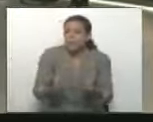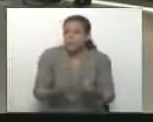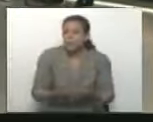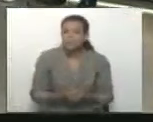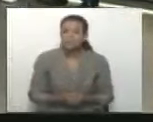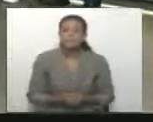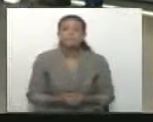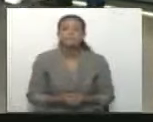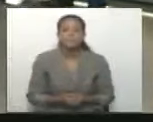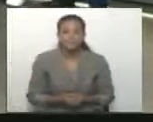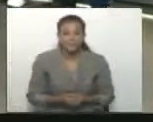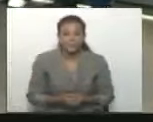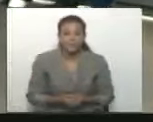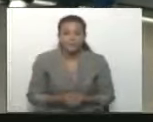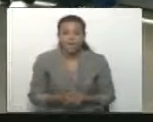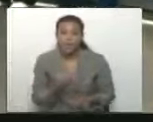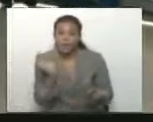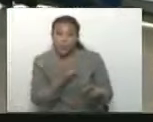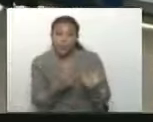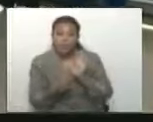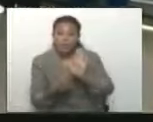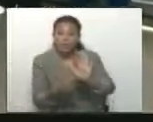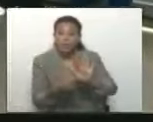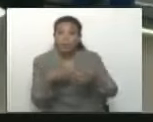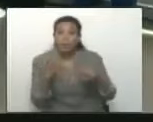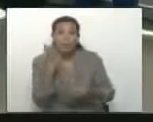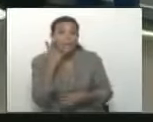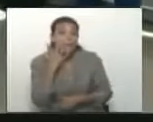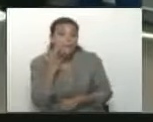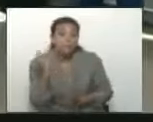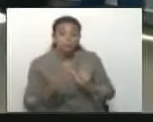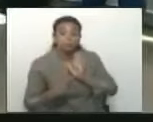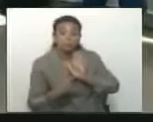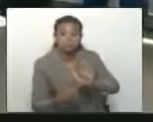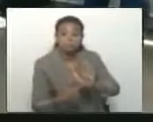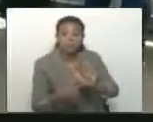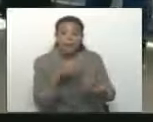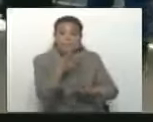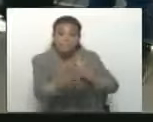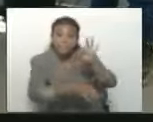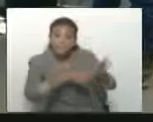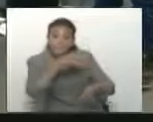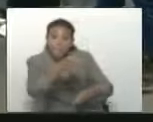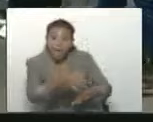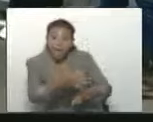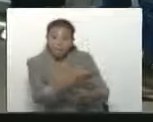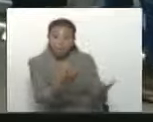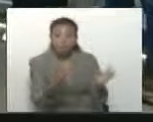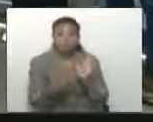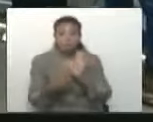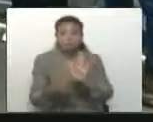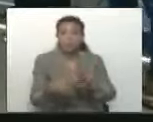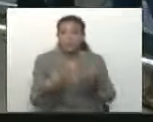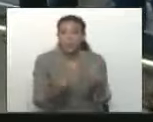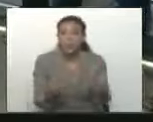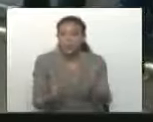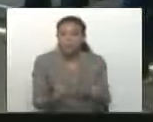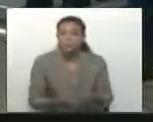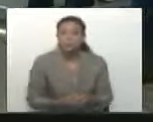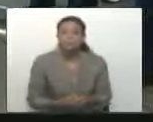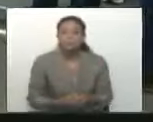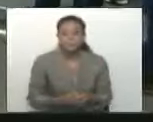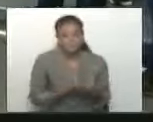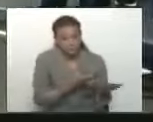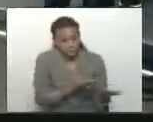Ah y además hacer una demostración explicación demostración